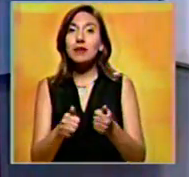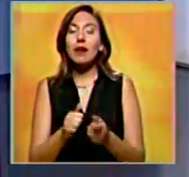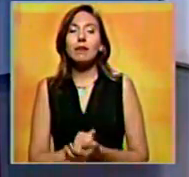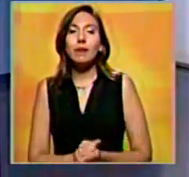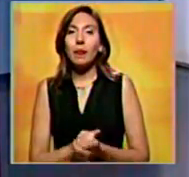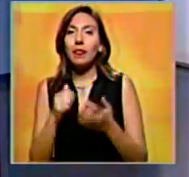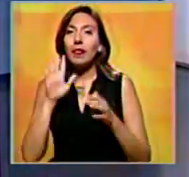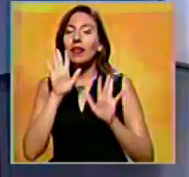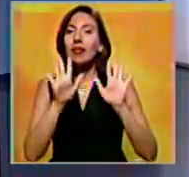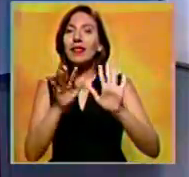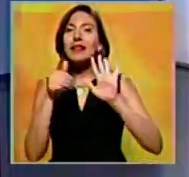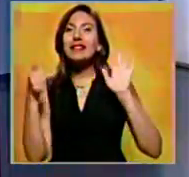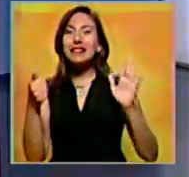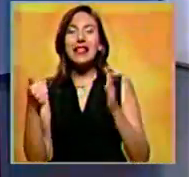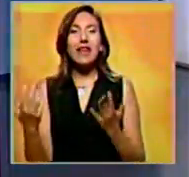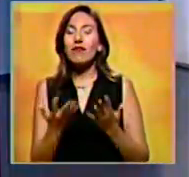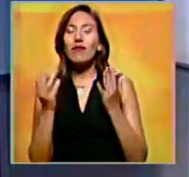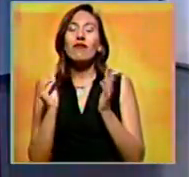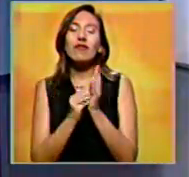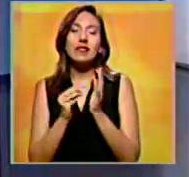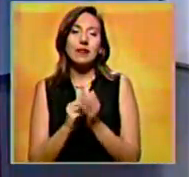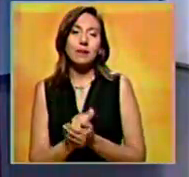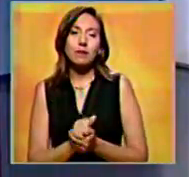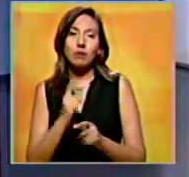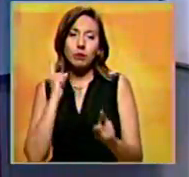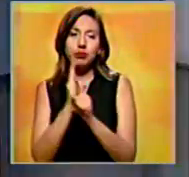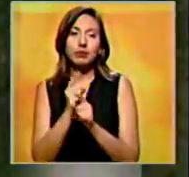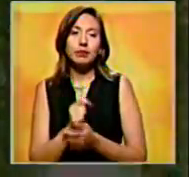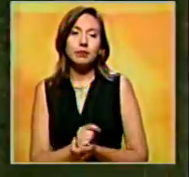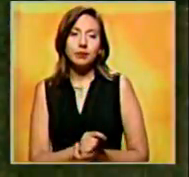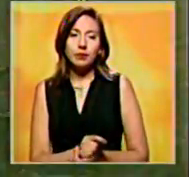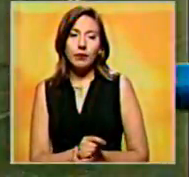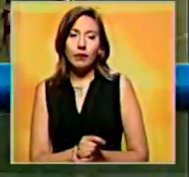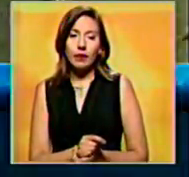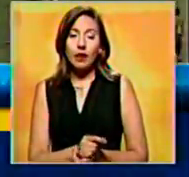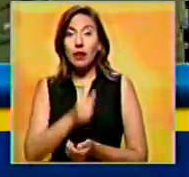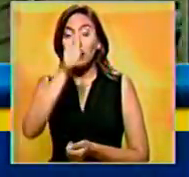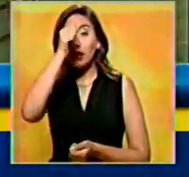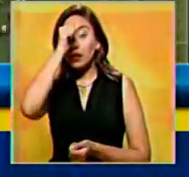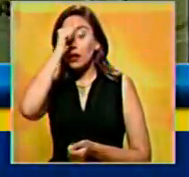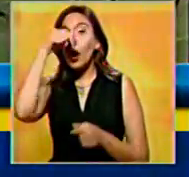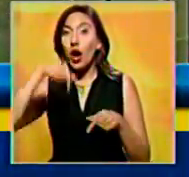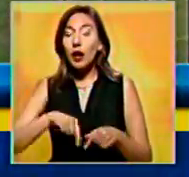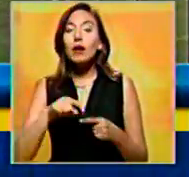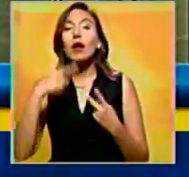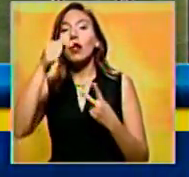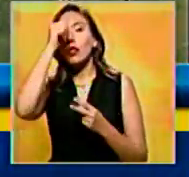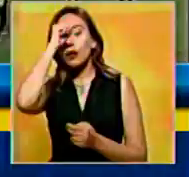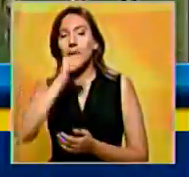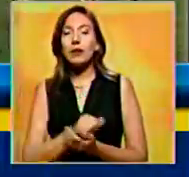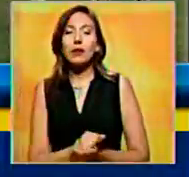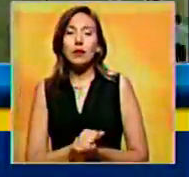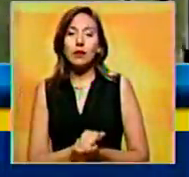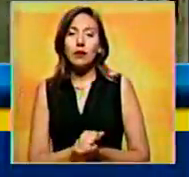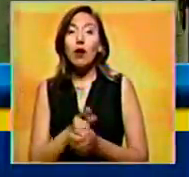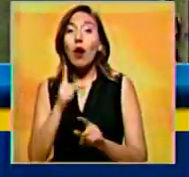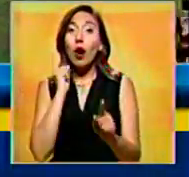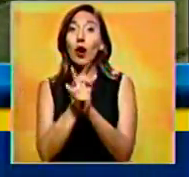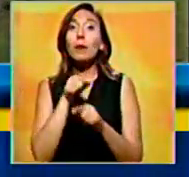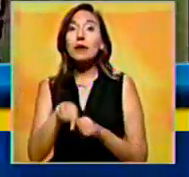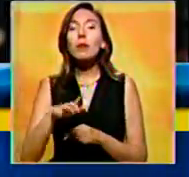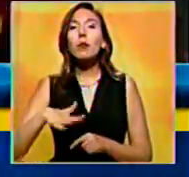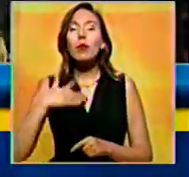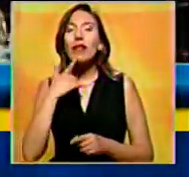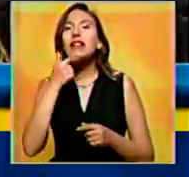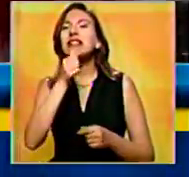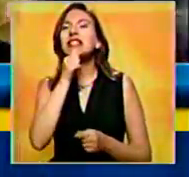Club Deportivo Lara enfrentando a Estudiantes de Mérida. La acción continuará el día domingo. Zamora recibe al Caracas Fútbol Club en un encuentro que bien podría definir el